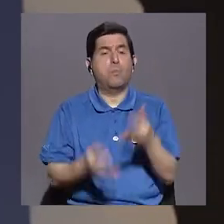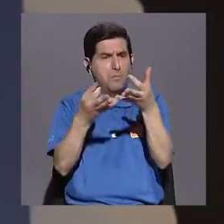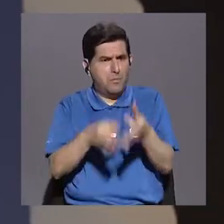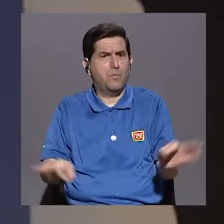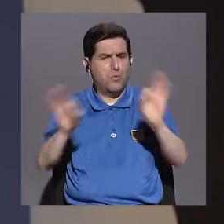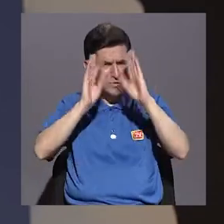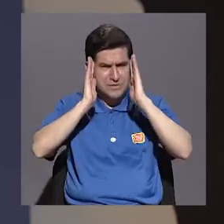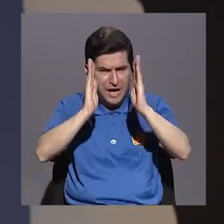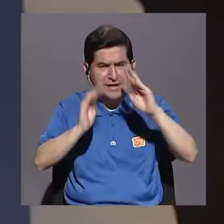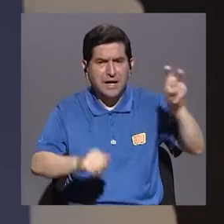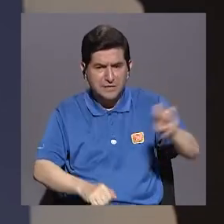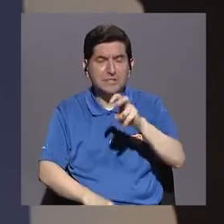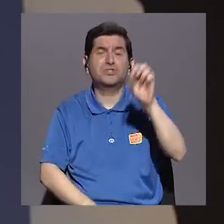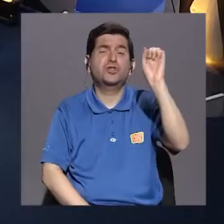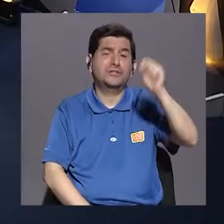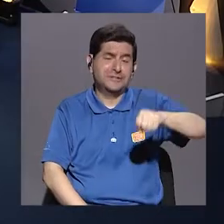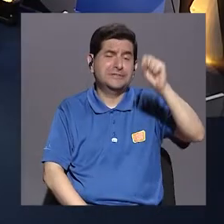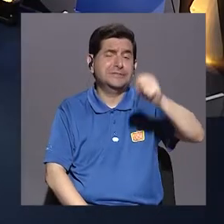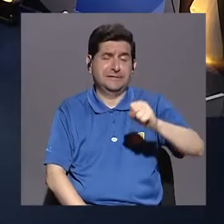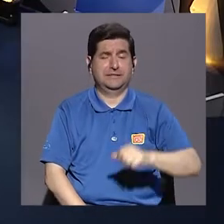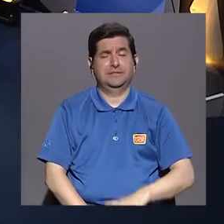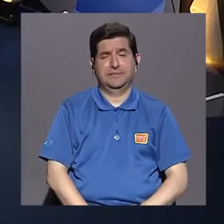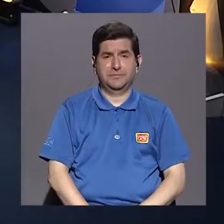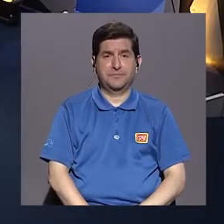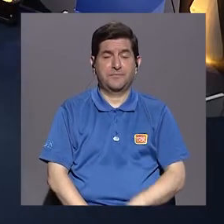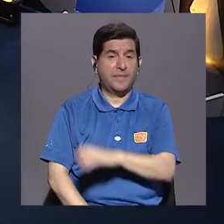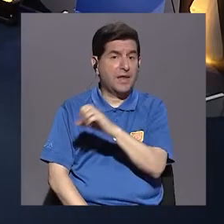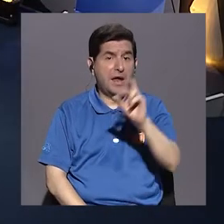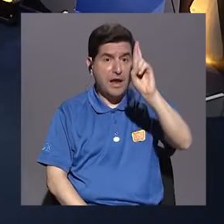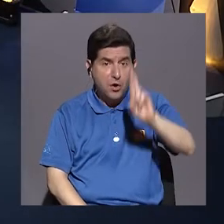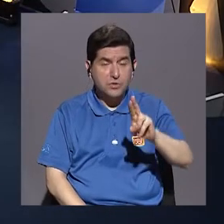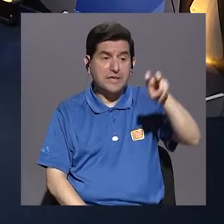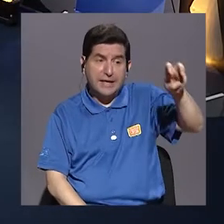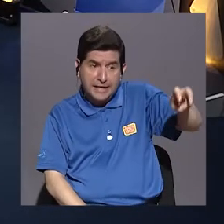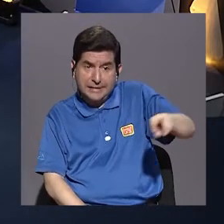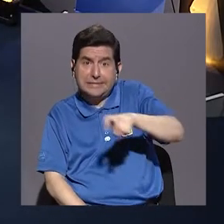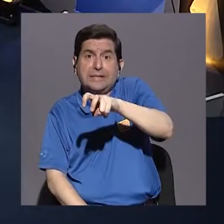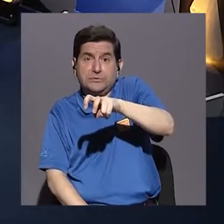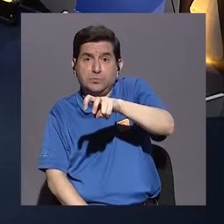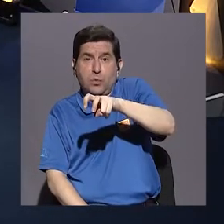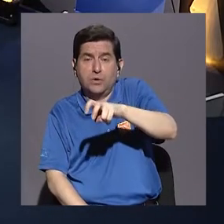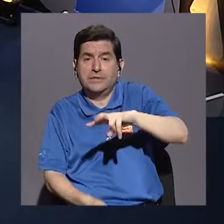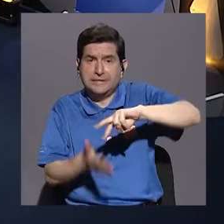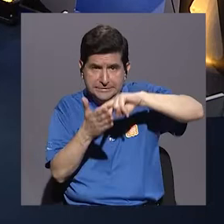al transporte claro en costa rica de transporte